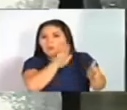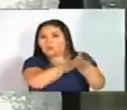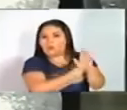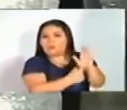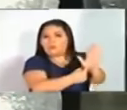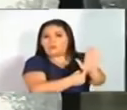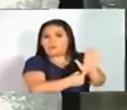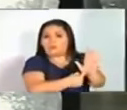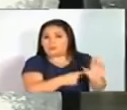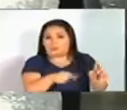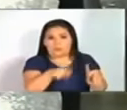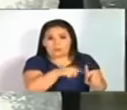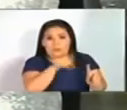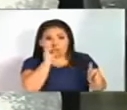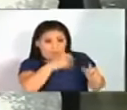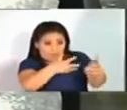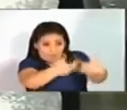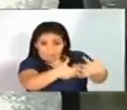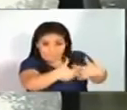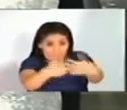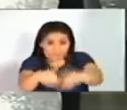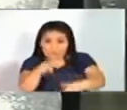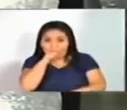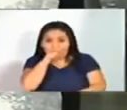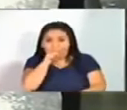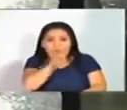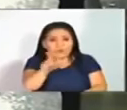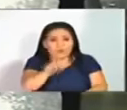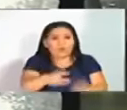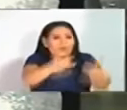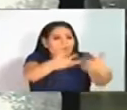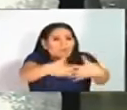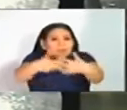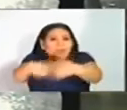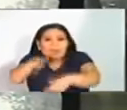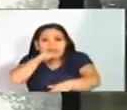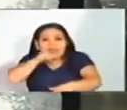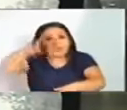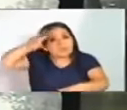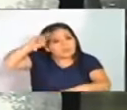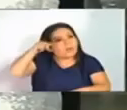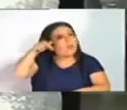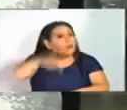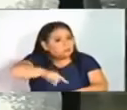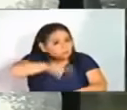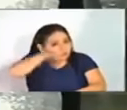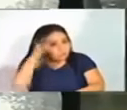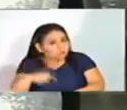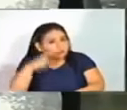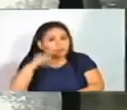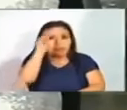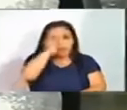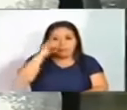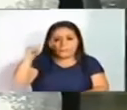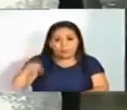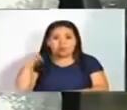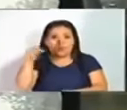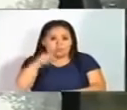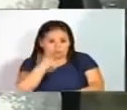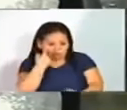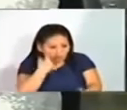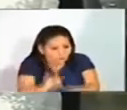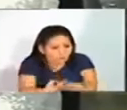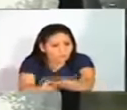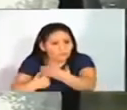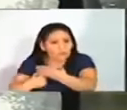No estamos desconociendo a la empresa privada. La empresa privada es el motor de la economía nacional. La empresa privada ha demostrado